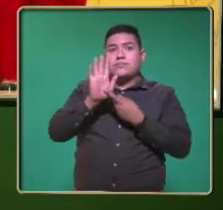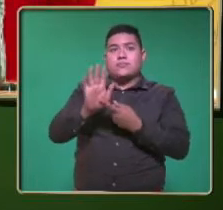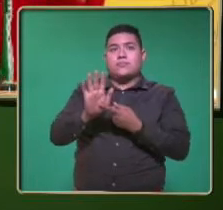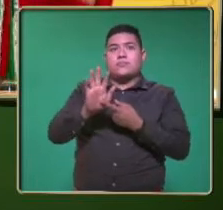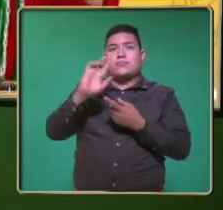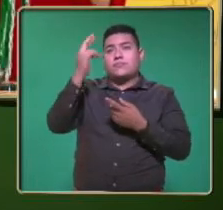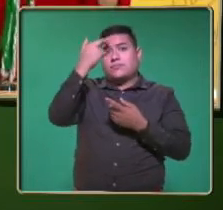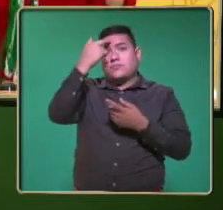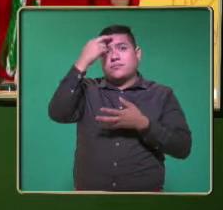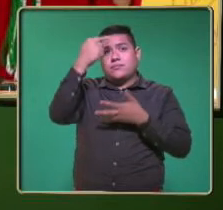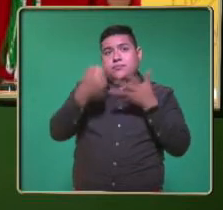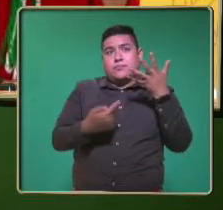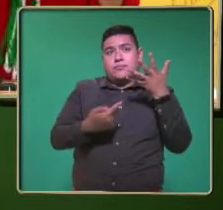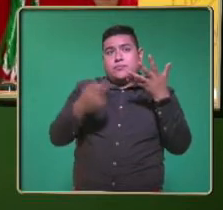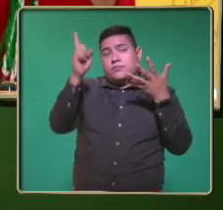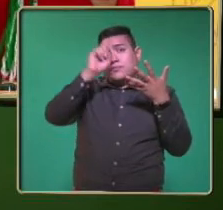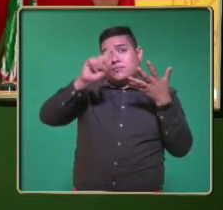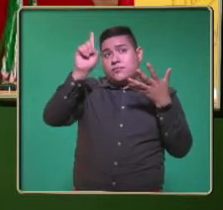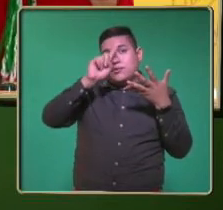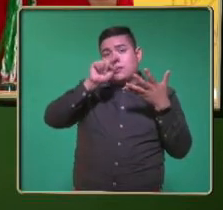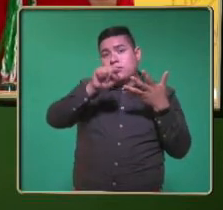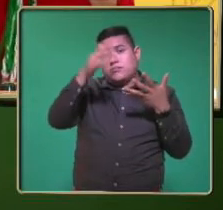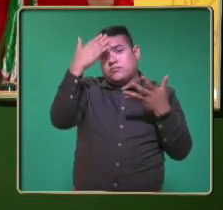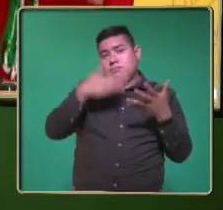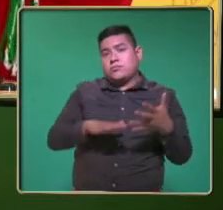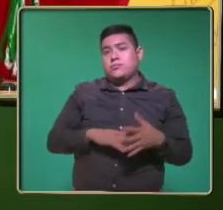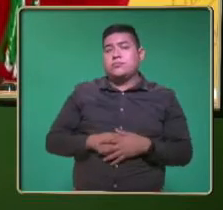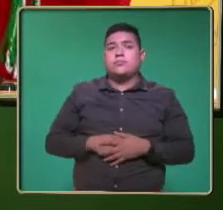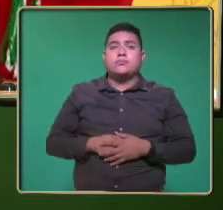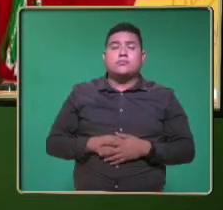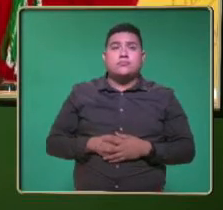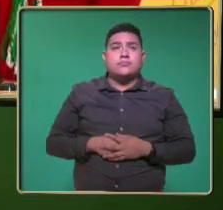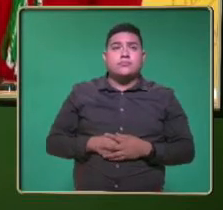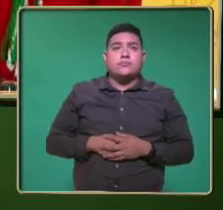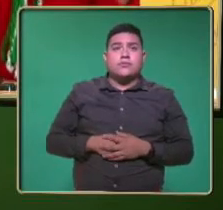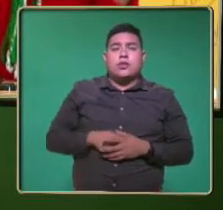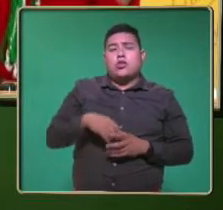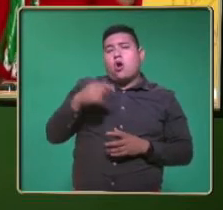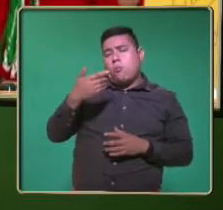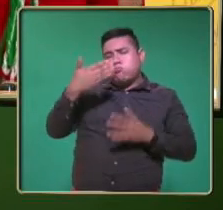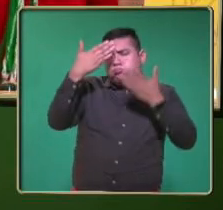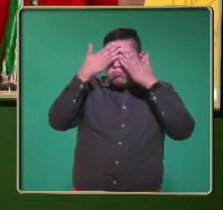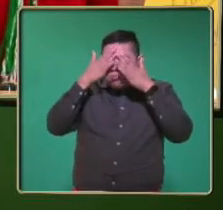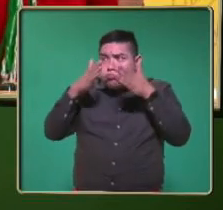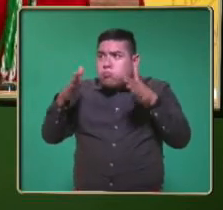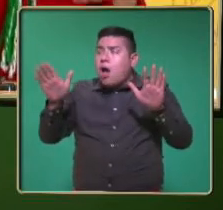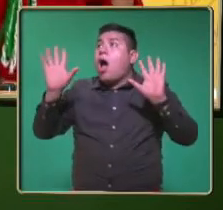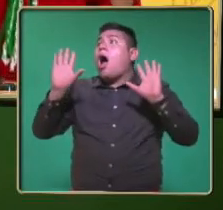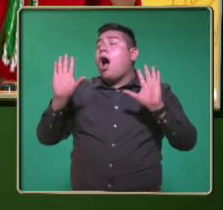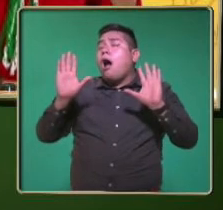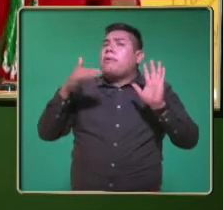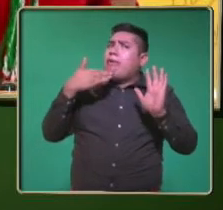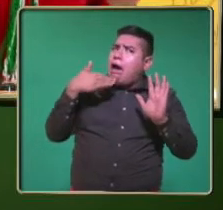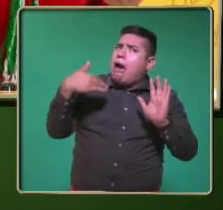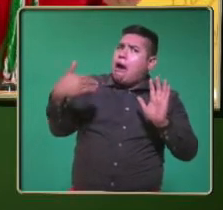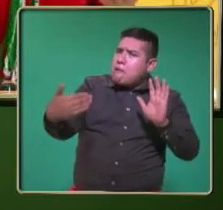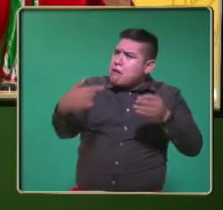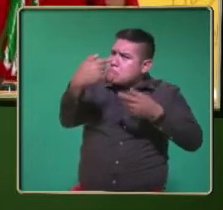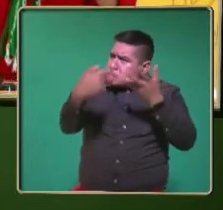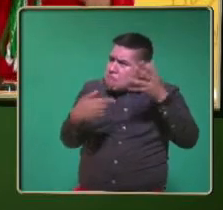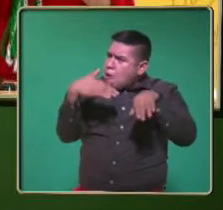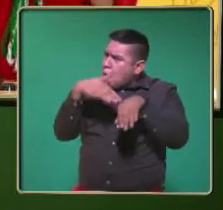las recomendaciones son para que usted las tome en cuenta y tenga un poquito de apertura y digo, bueno, voy a llevarlas a